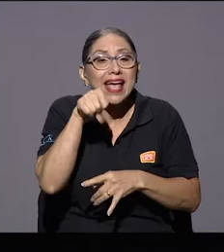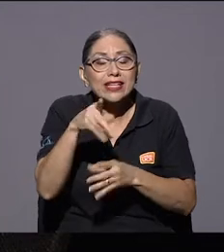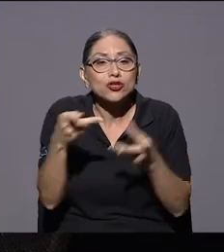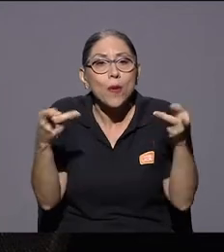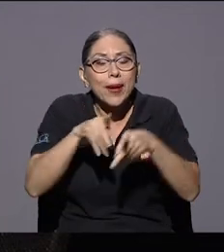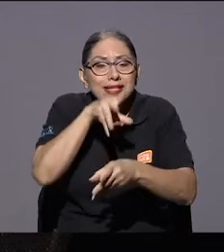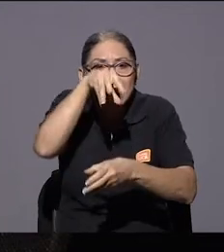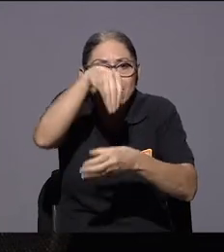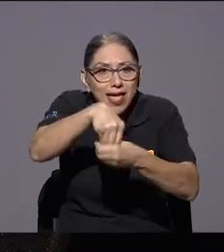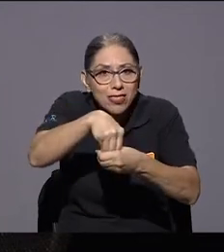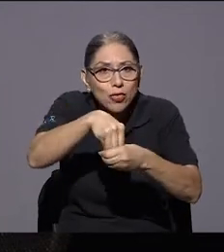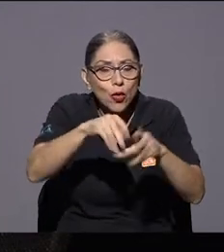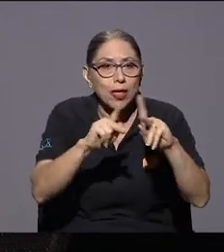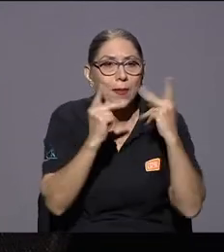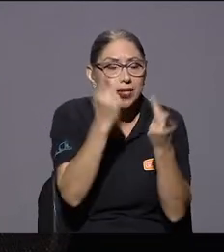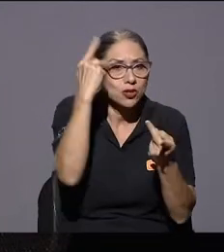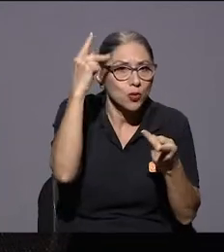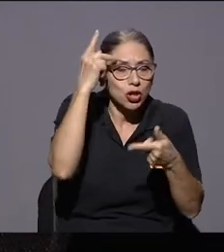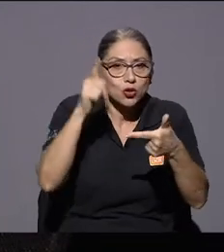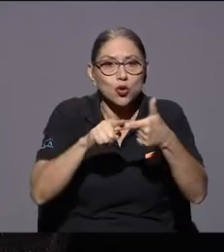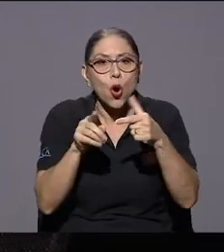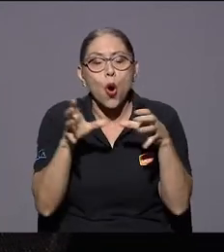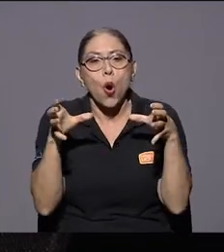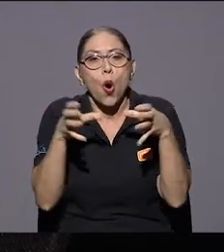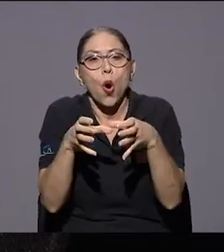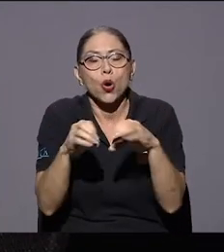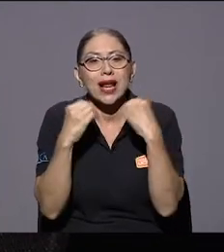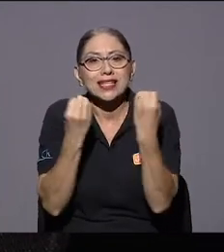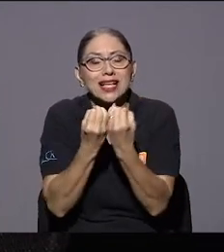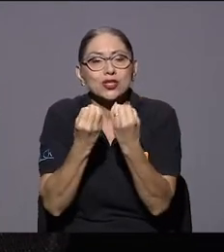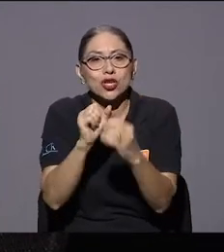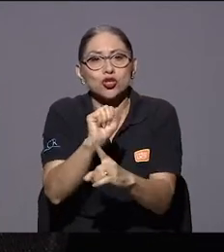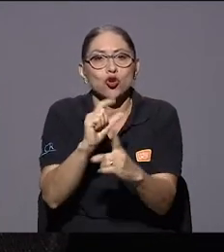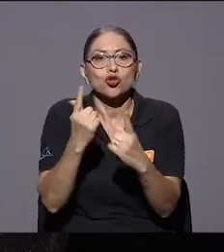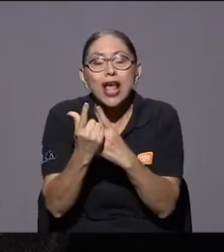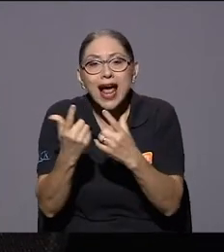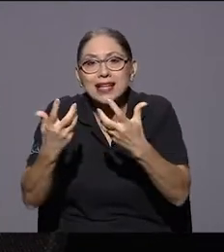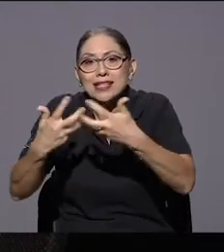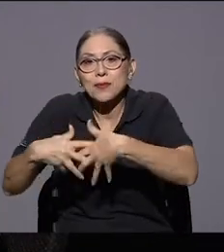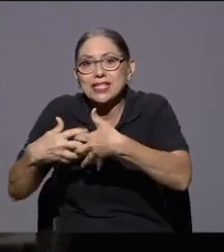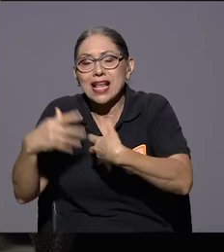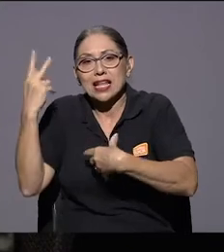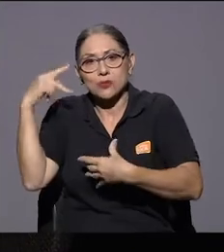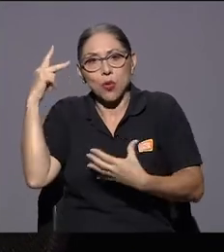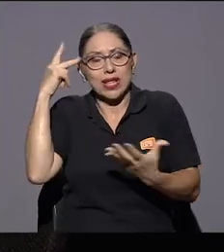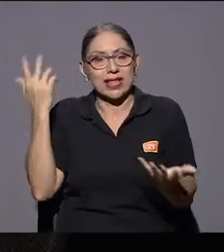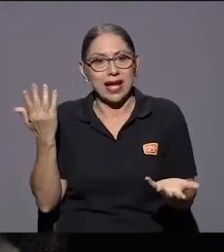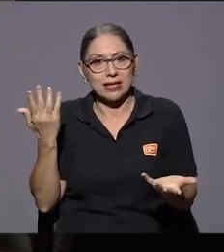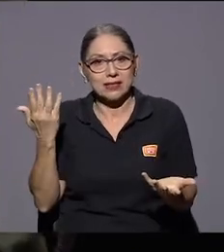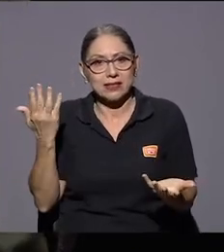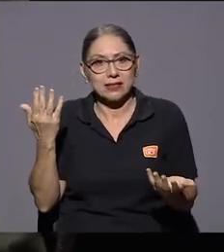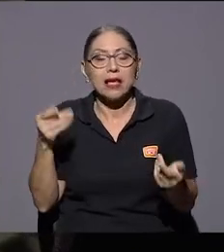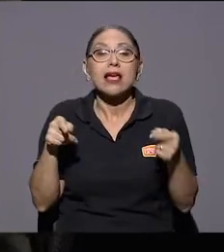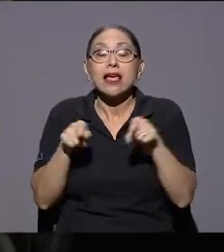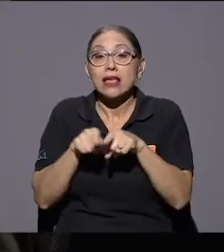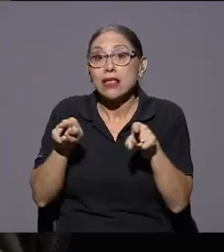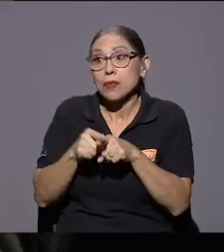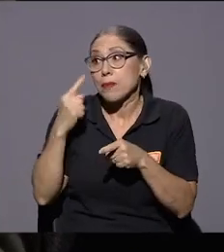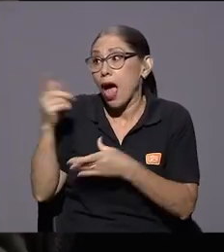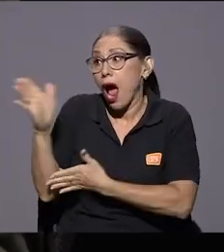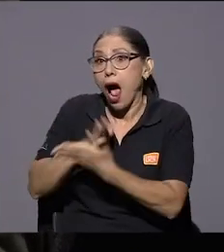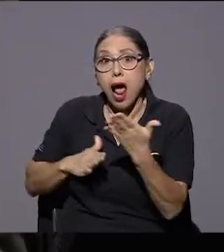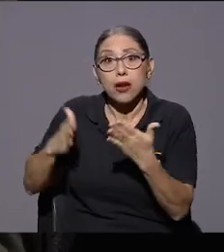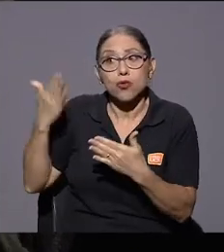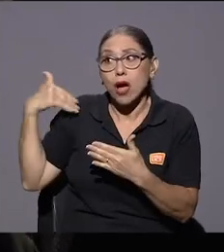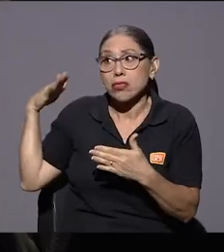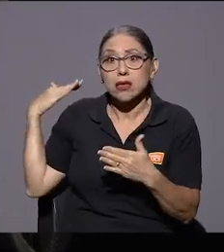partidos, en las organizaciones sociales, en las organizaciones empresariales, políticas. Y vea usted, Marlon, cómo inédito en Costa